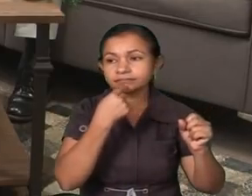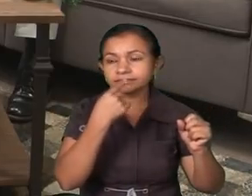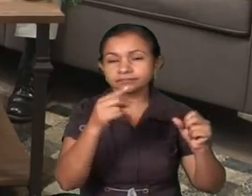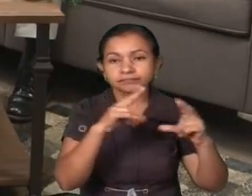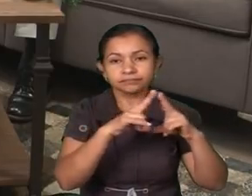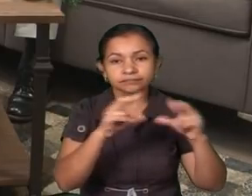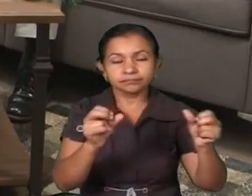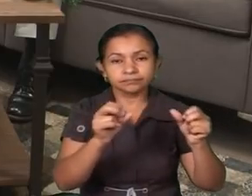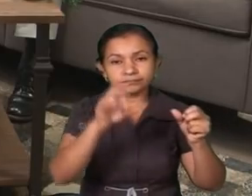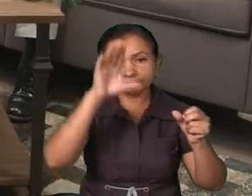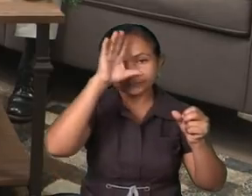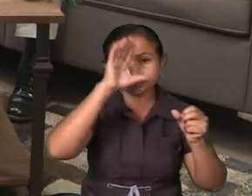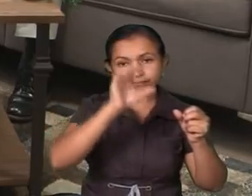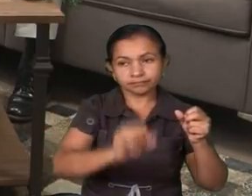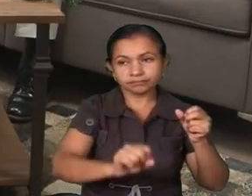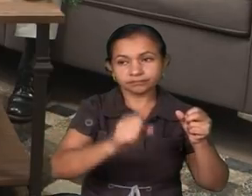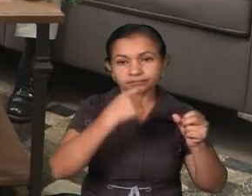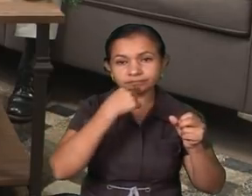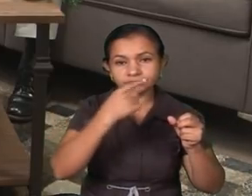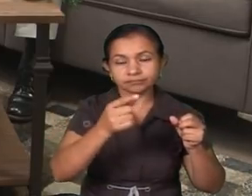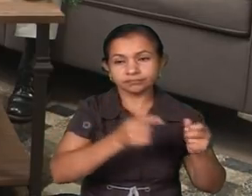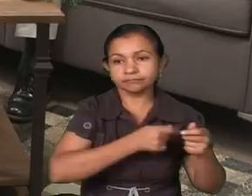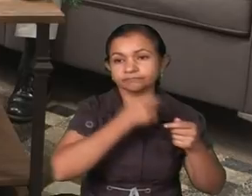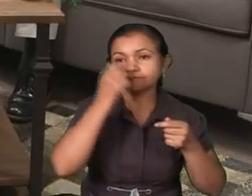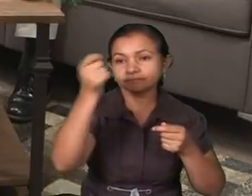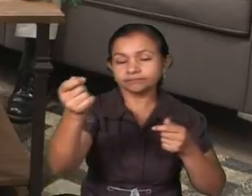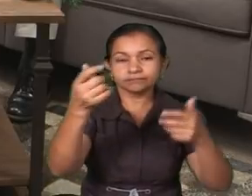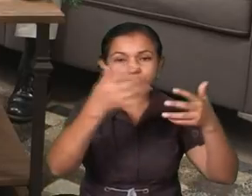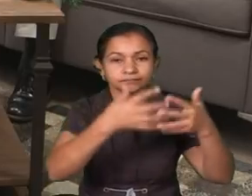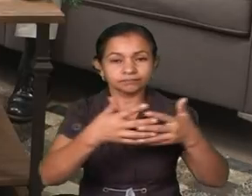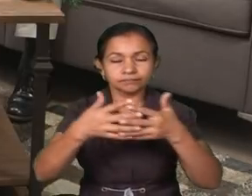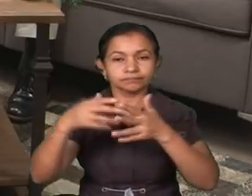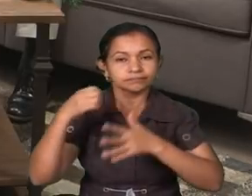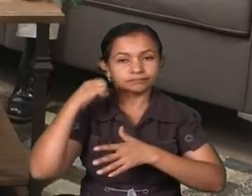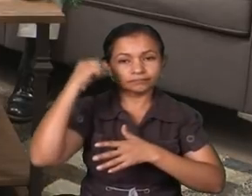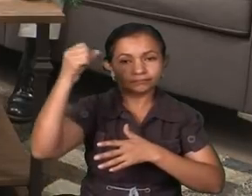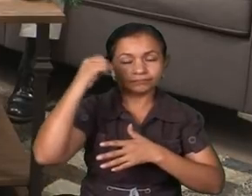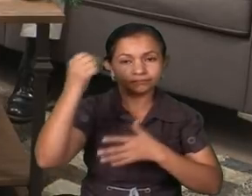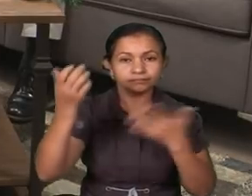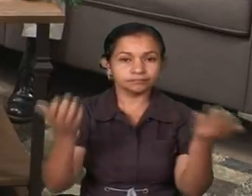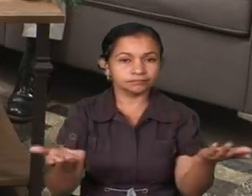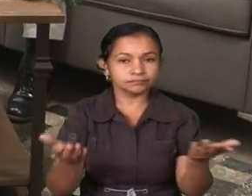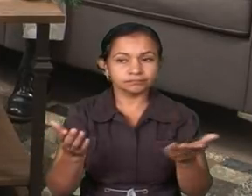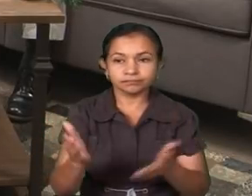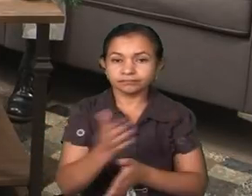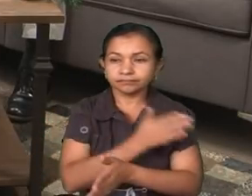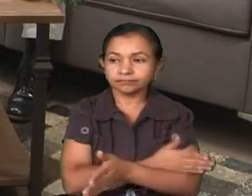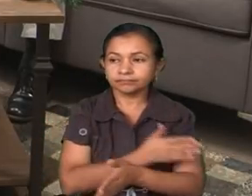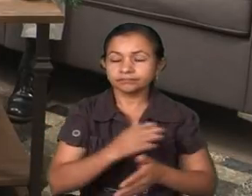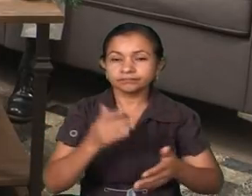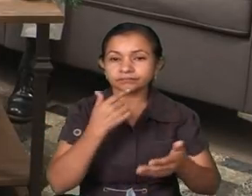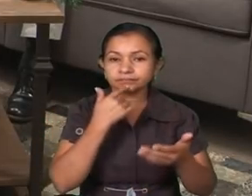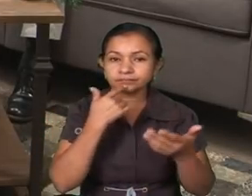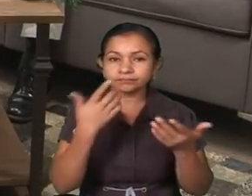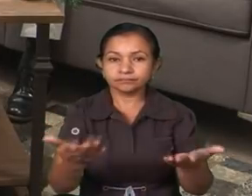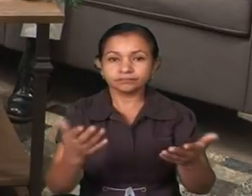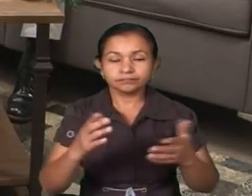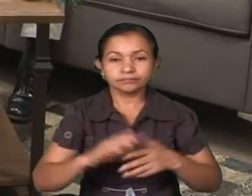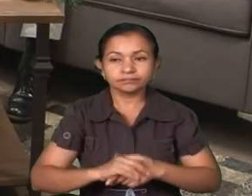nivel diplomático planta una demanda en contra de Estados Unidos y logra ganarla? Te voy a decir por qué